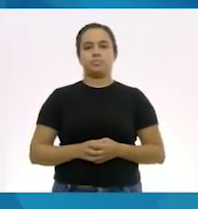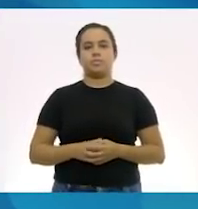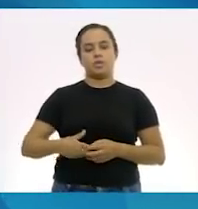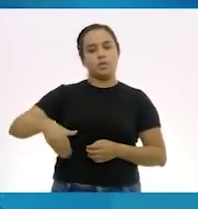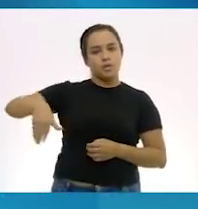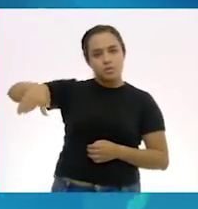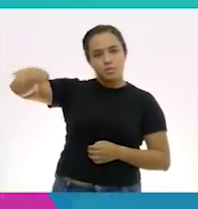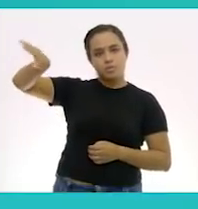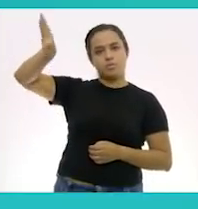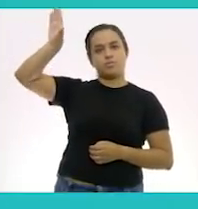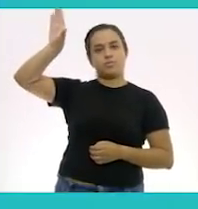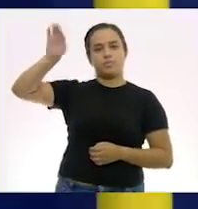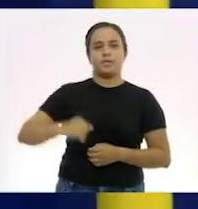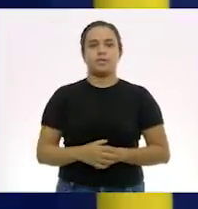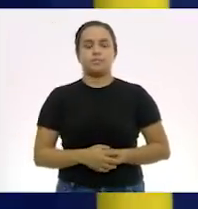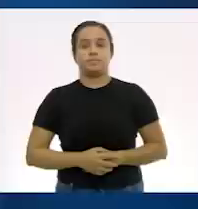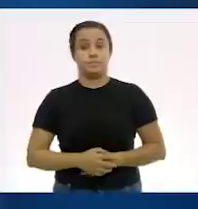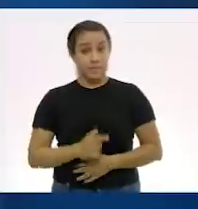a la izquierda,